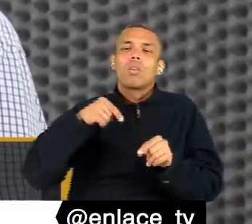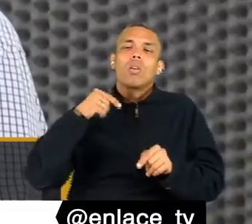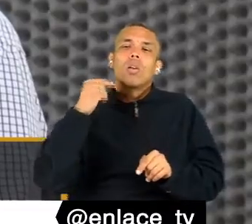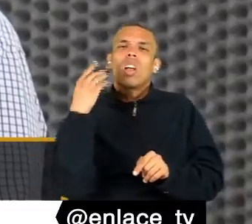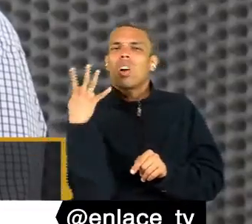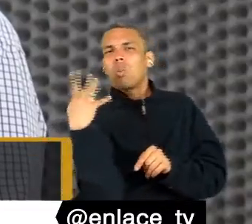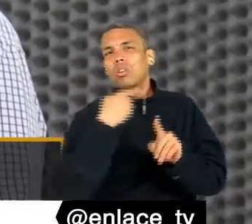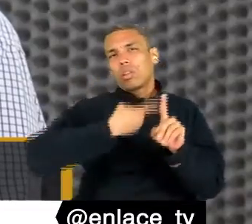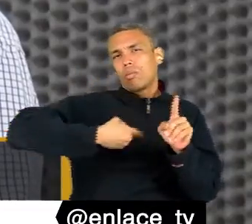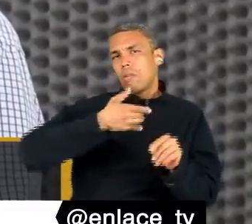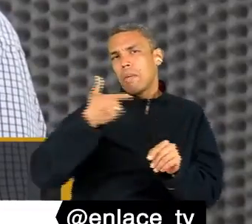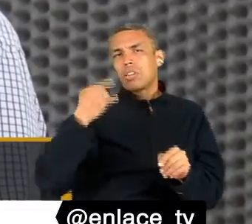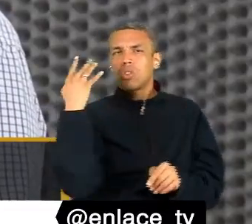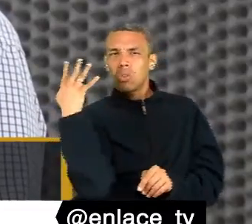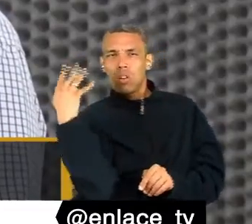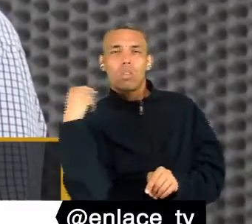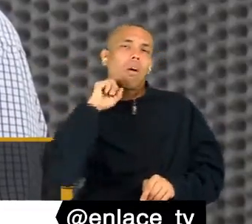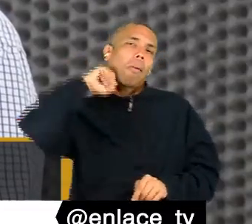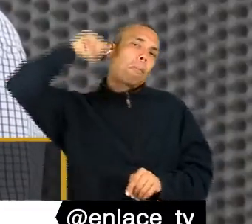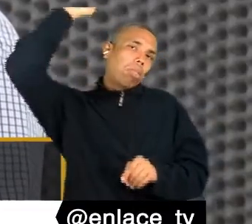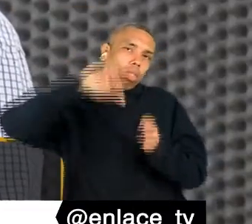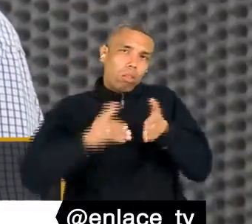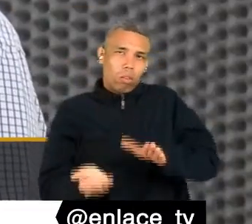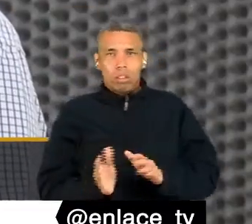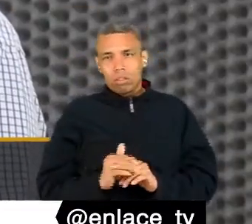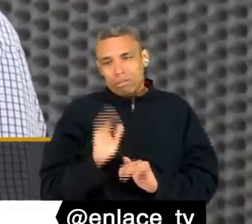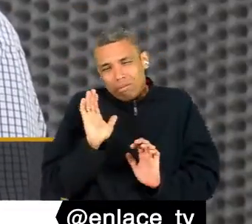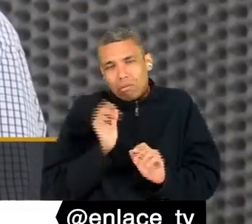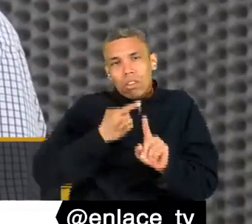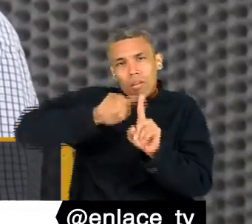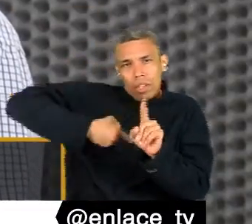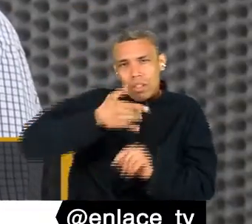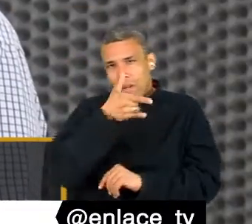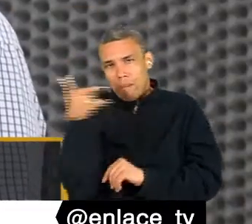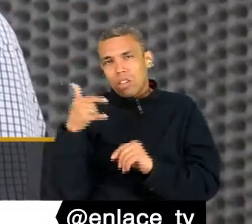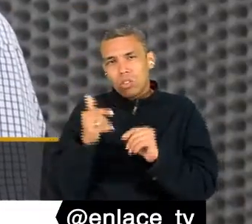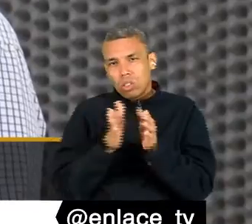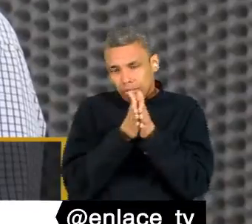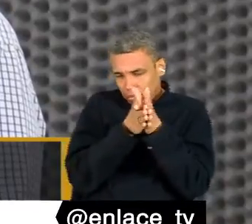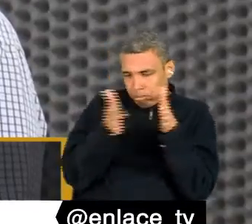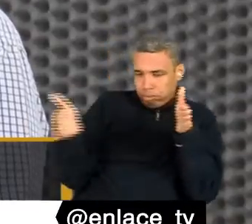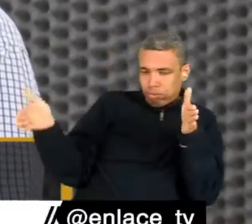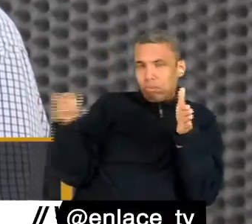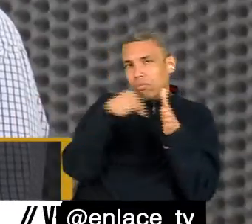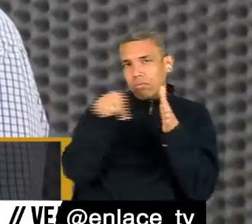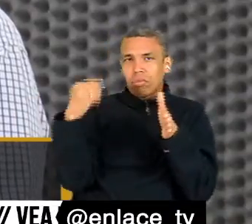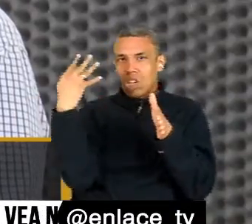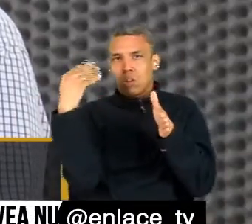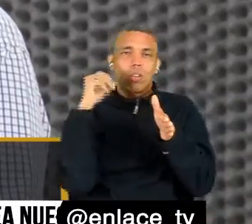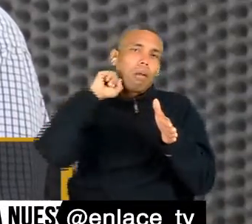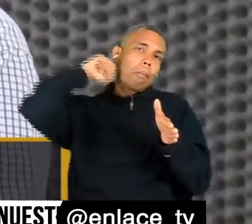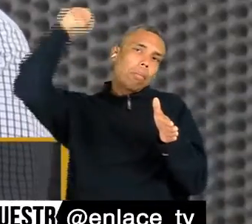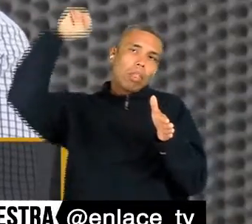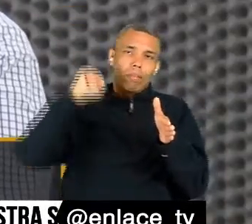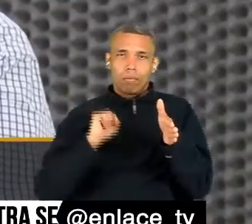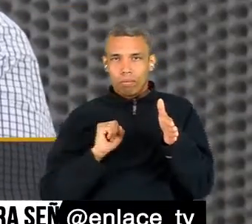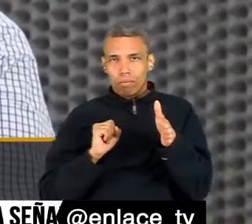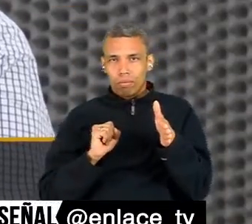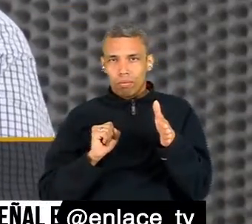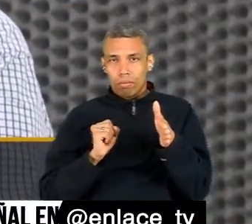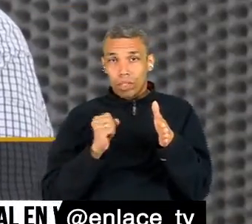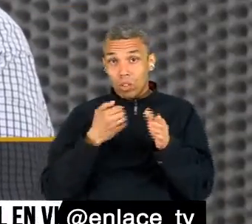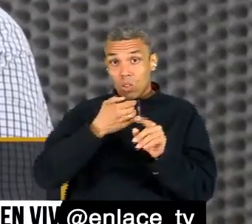ciudad efectivamente se ha 4 personas en el transcurso del mes. Y aunque no lo crean, en el mes de marzo es donde se